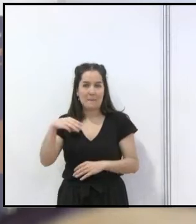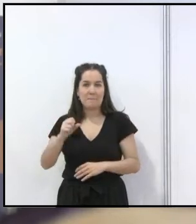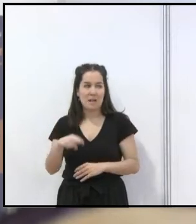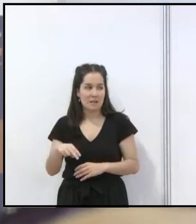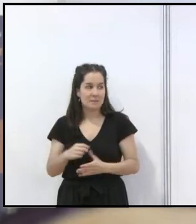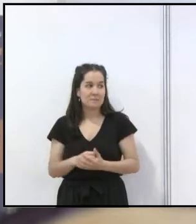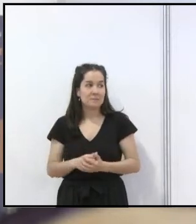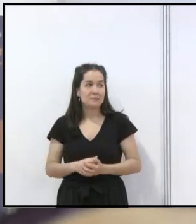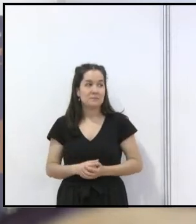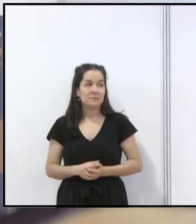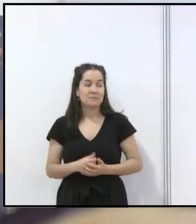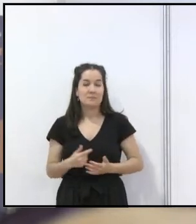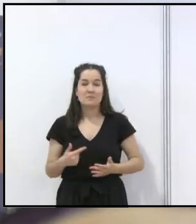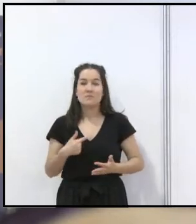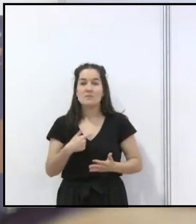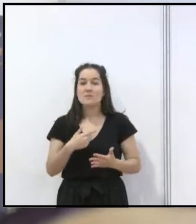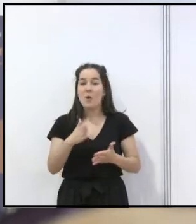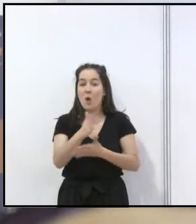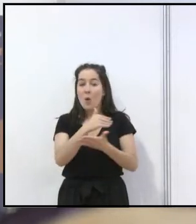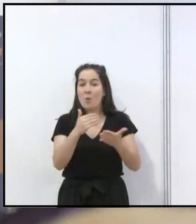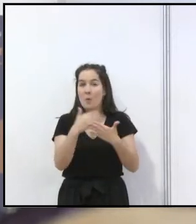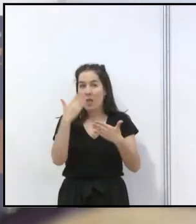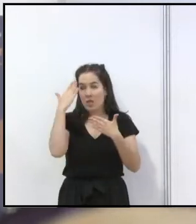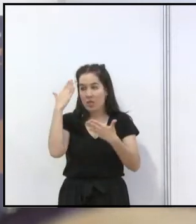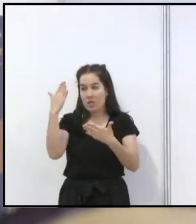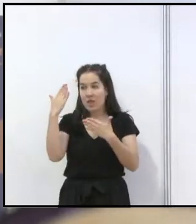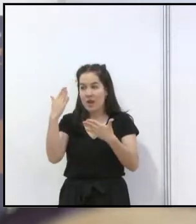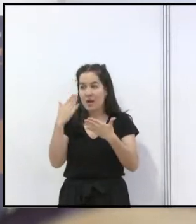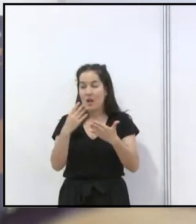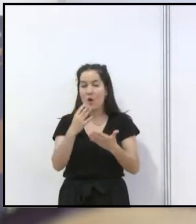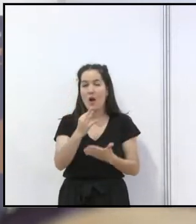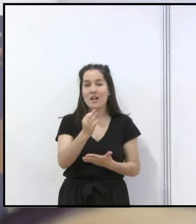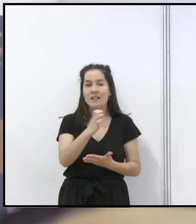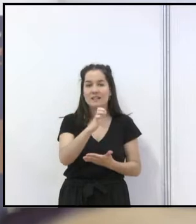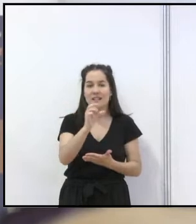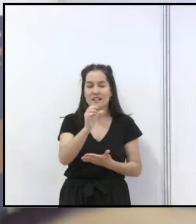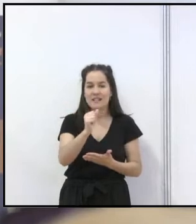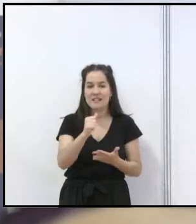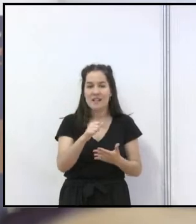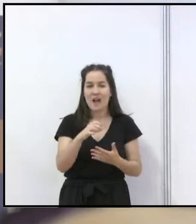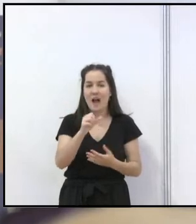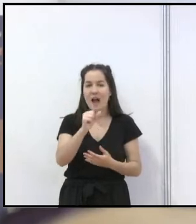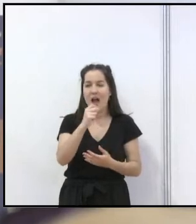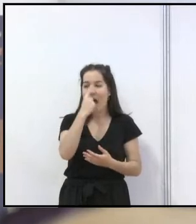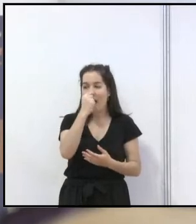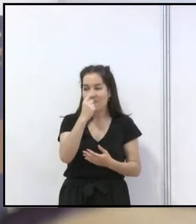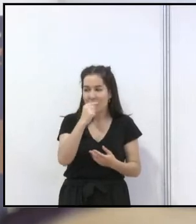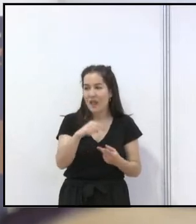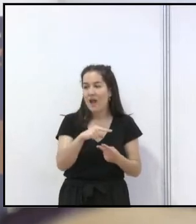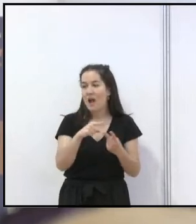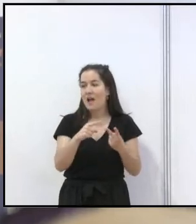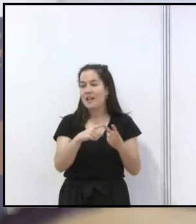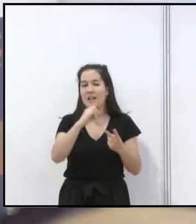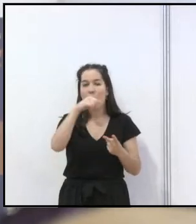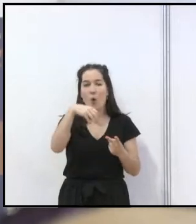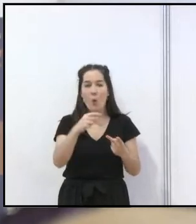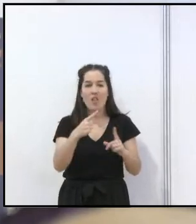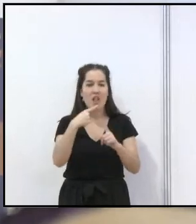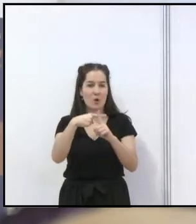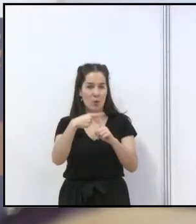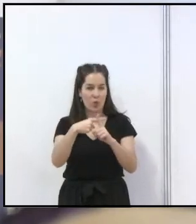dedicados a Juan de la Cruz y a Teresa de Ávila, y es apasionante cómo a partir de lo escrito